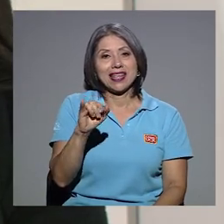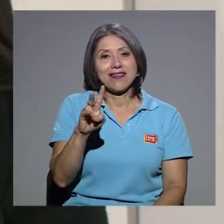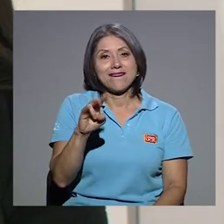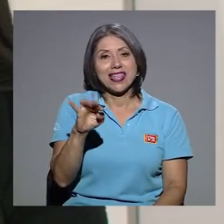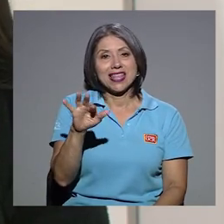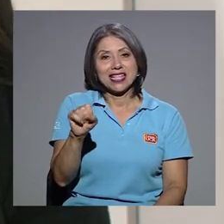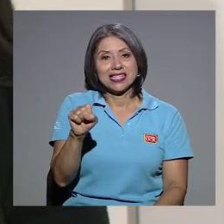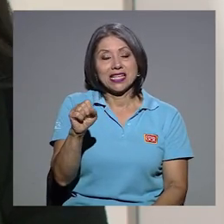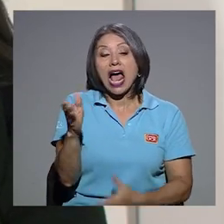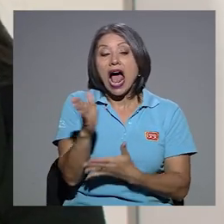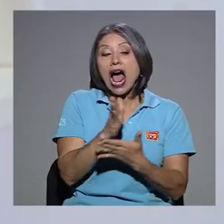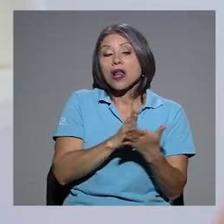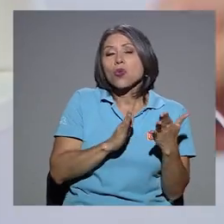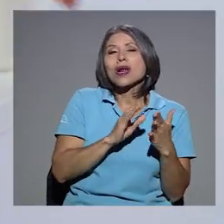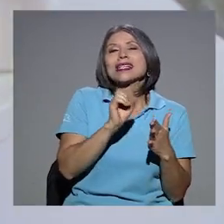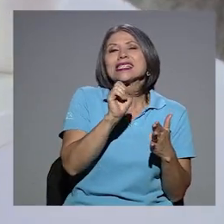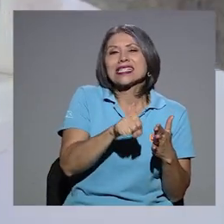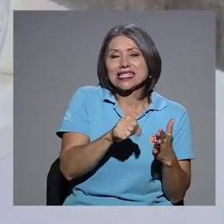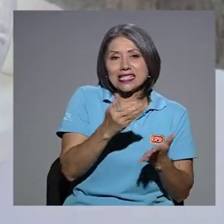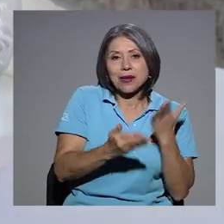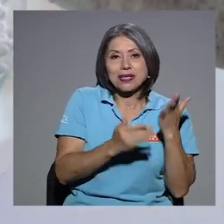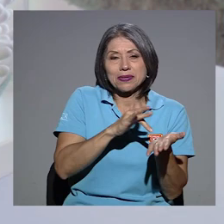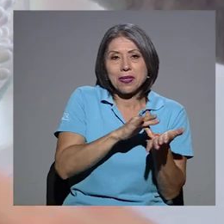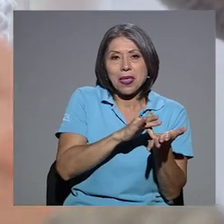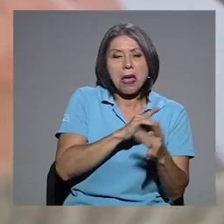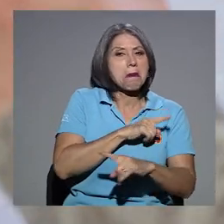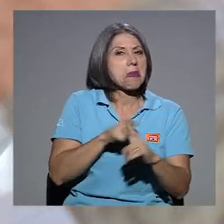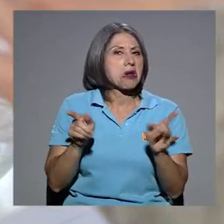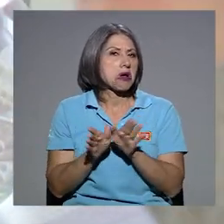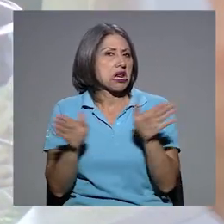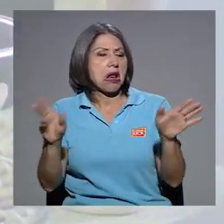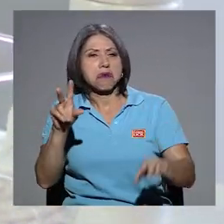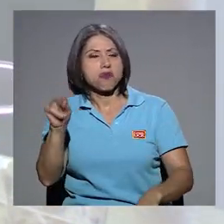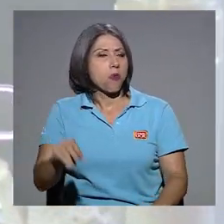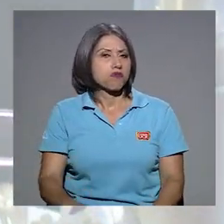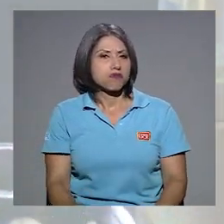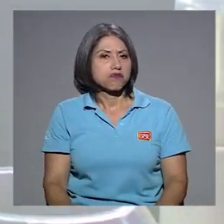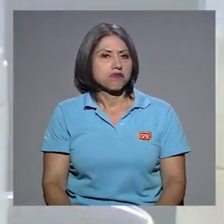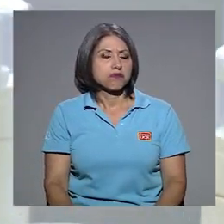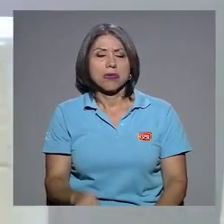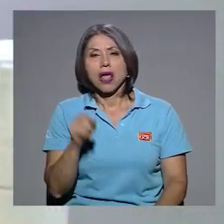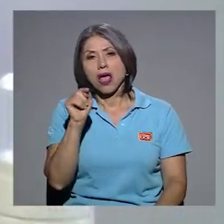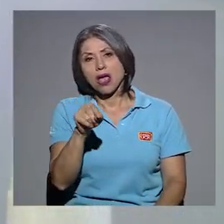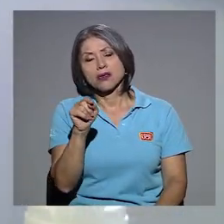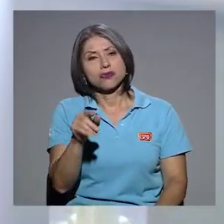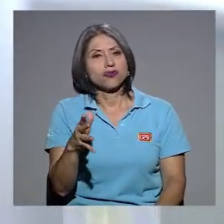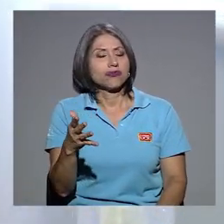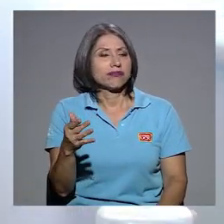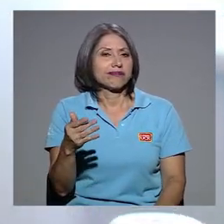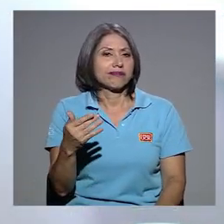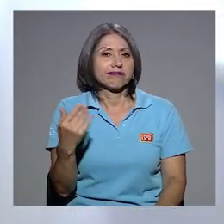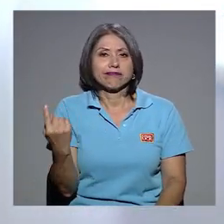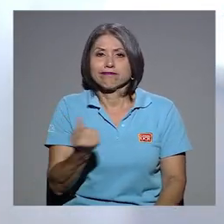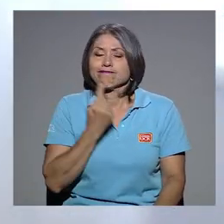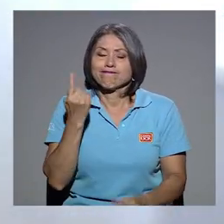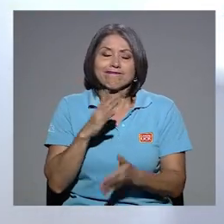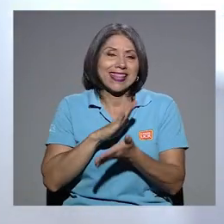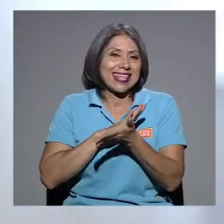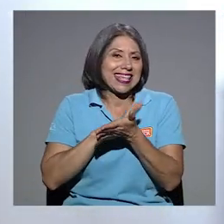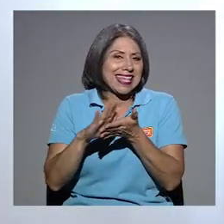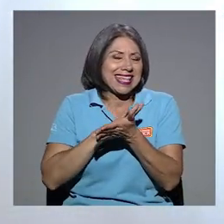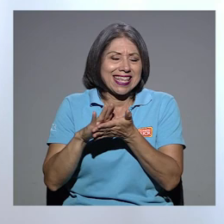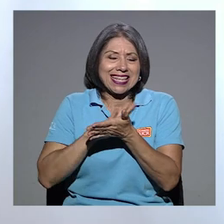algún momento requieran de alguna medicación, pero en términos generales no. En términos generales es un tema meramente de